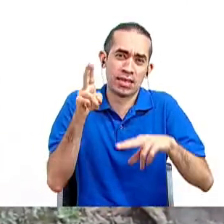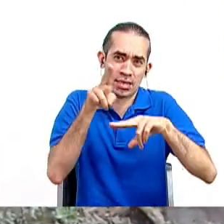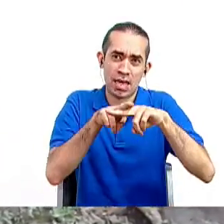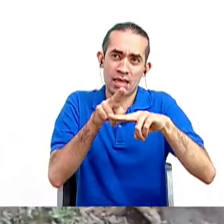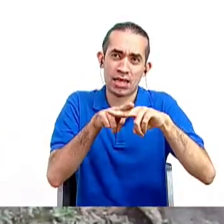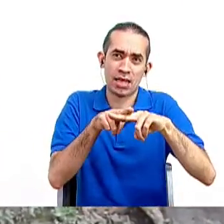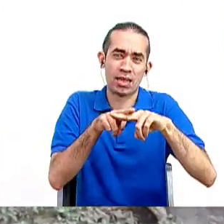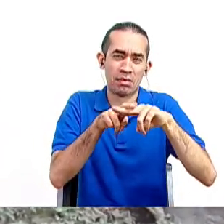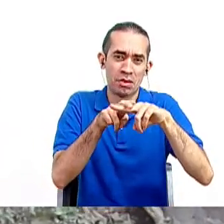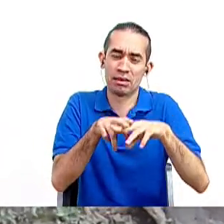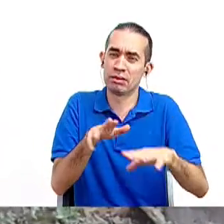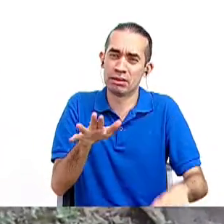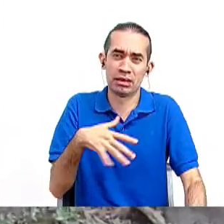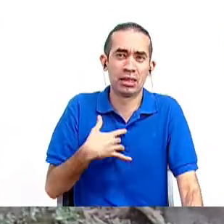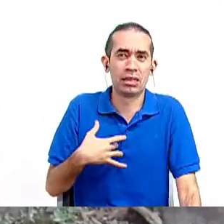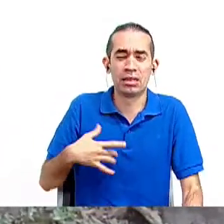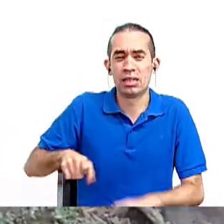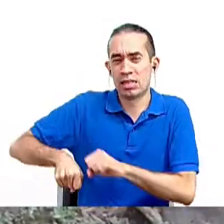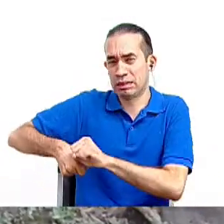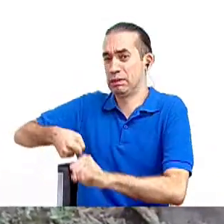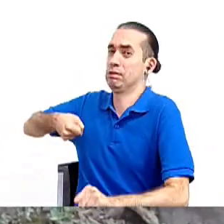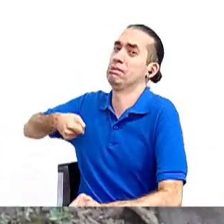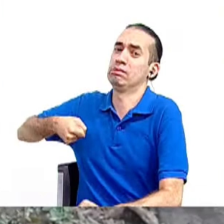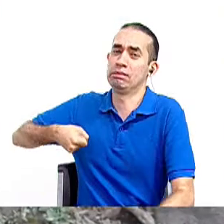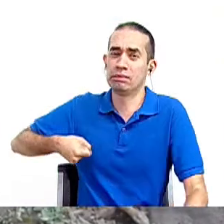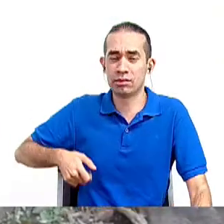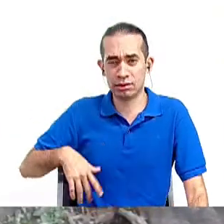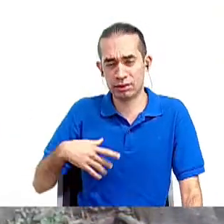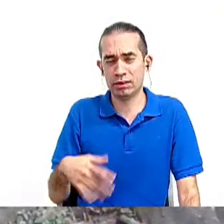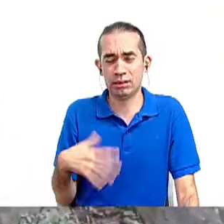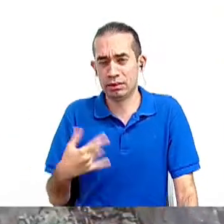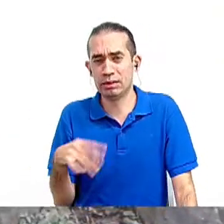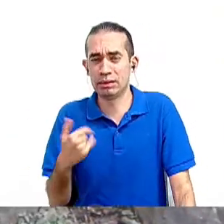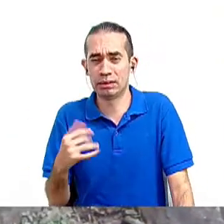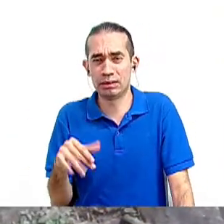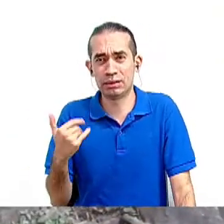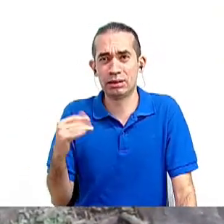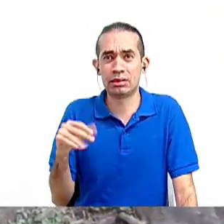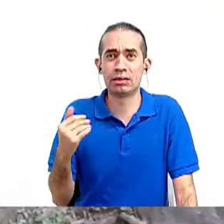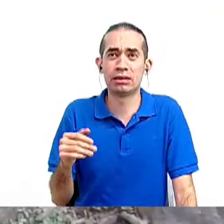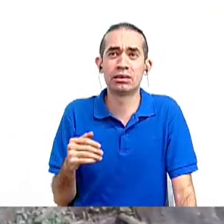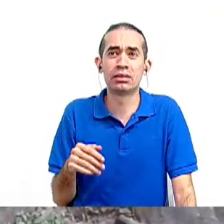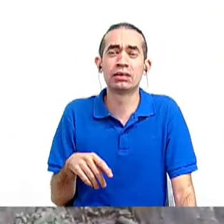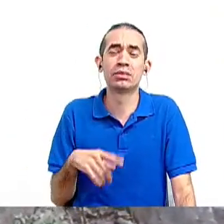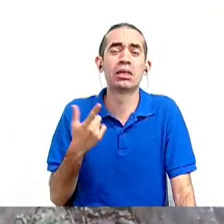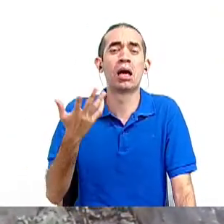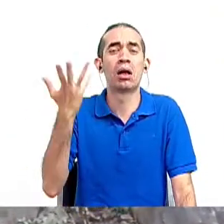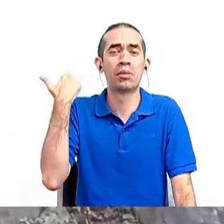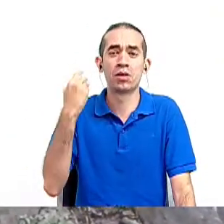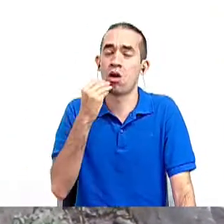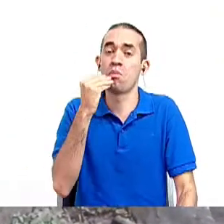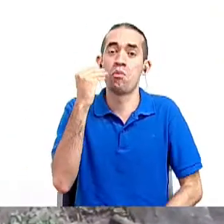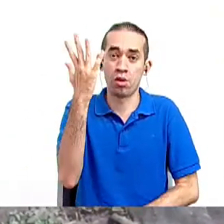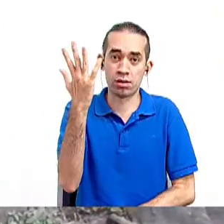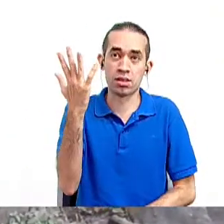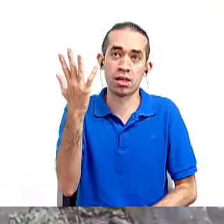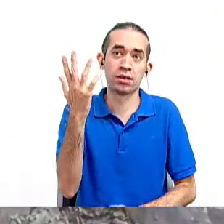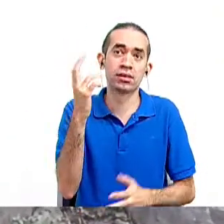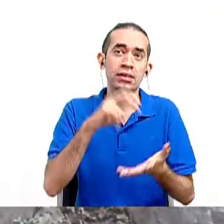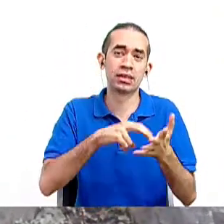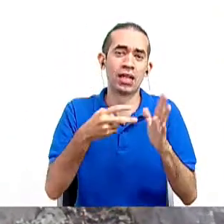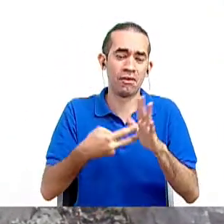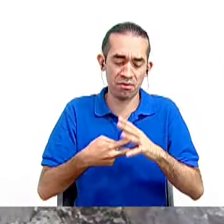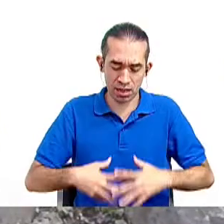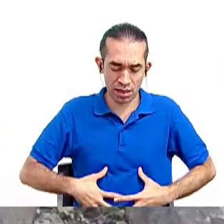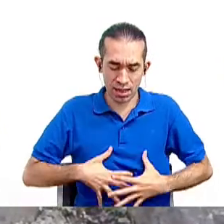toquecito porque... Ay, es que me dio un calambre. Y es que sí, de hecho hace rato almorcé y debe ser que tengo